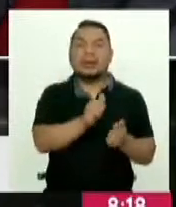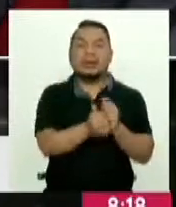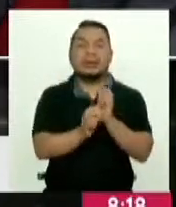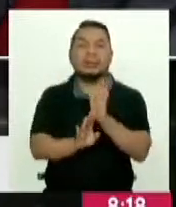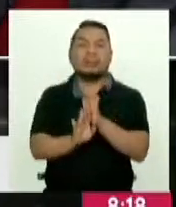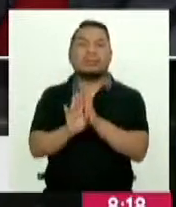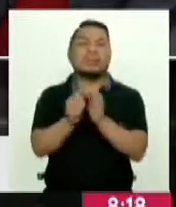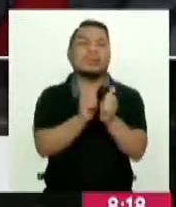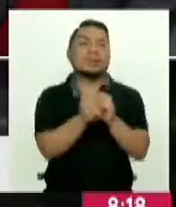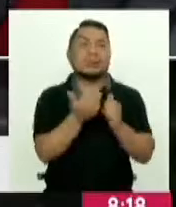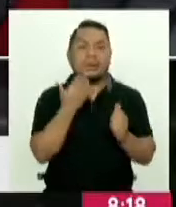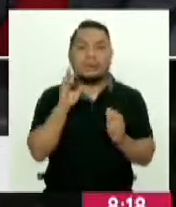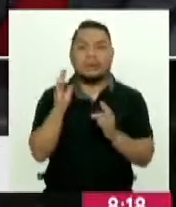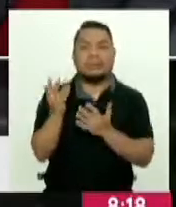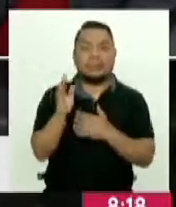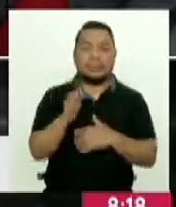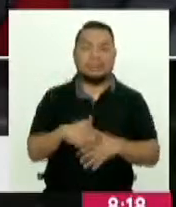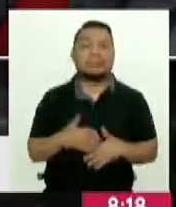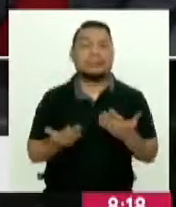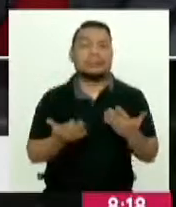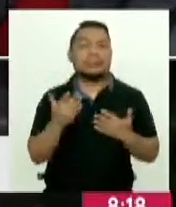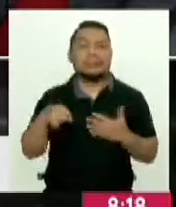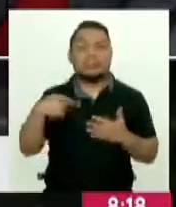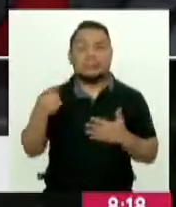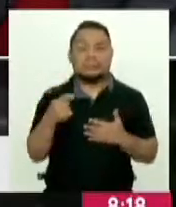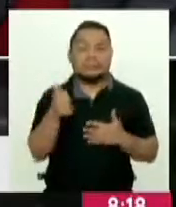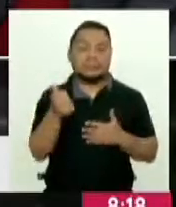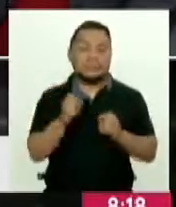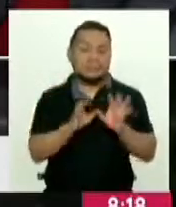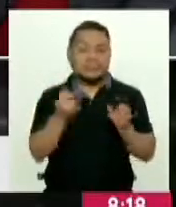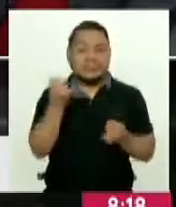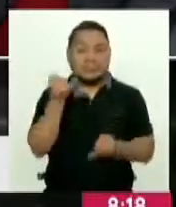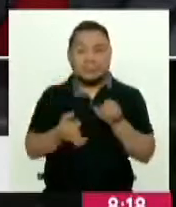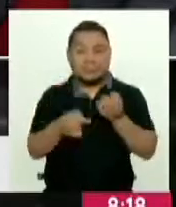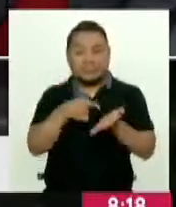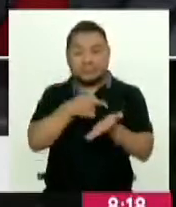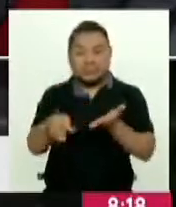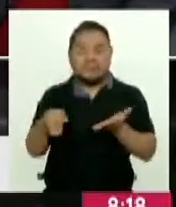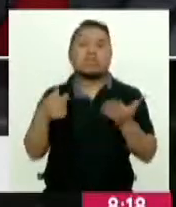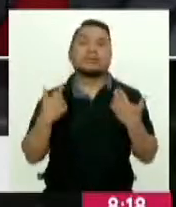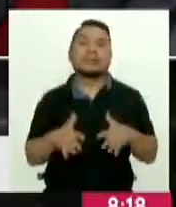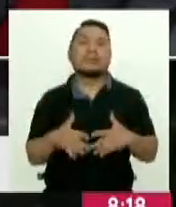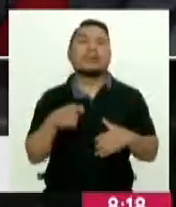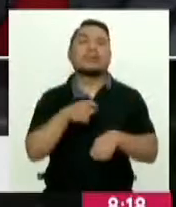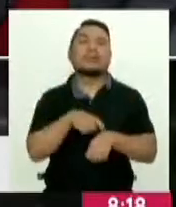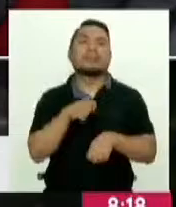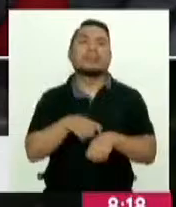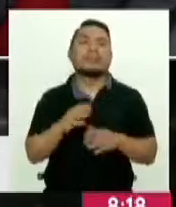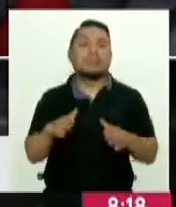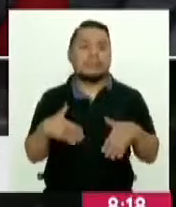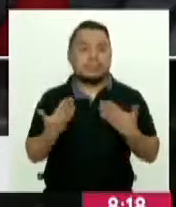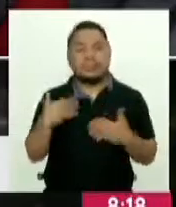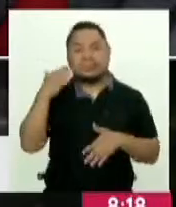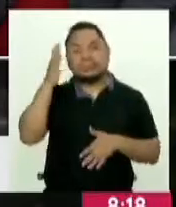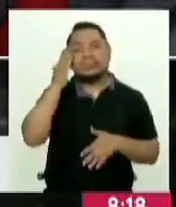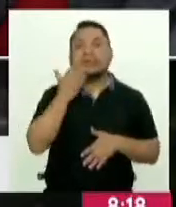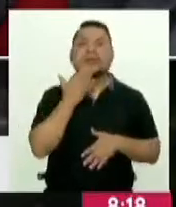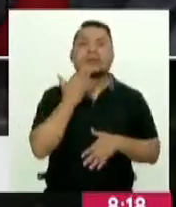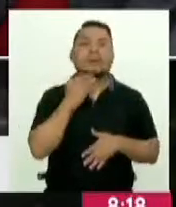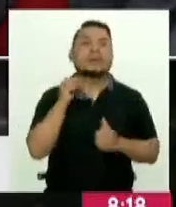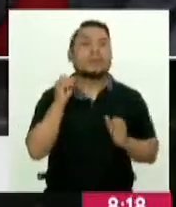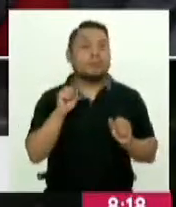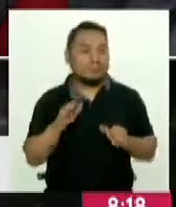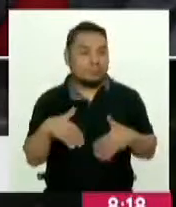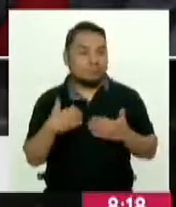quiénes es la competencia, y probablemente los últimos 10 días, la última semana, serán el momento en el que podremos saber quiénes tienen